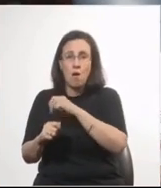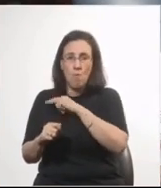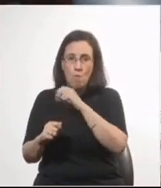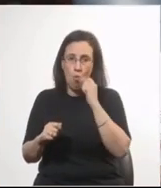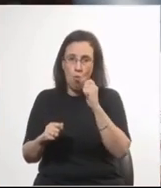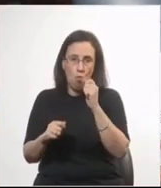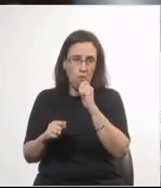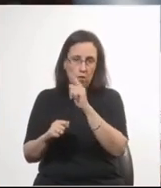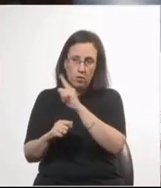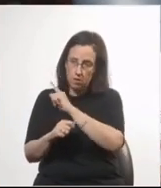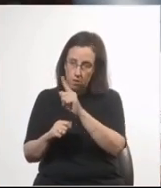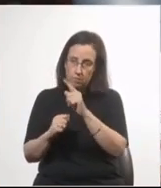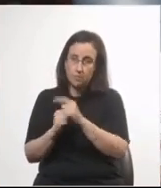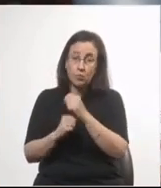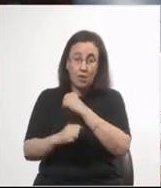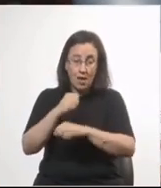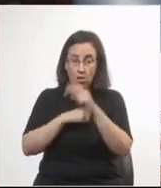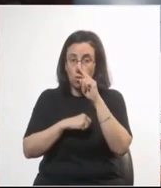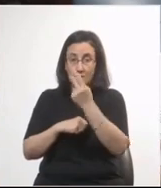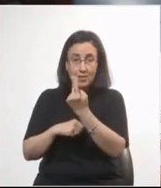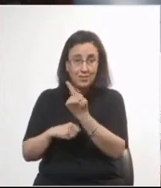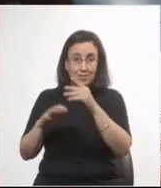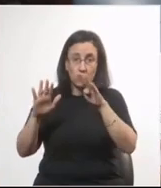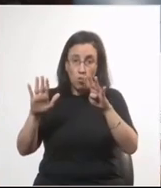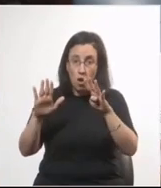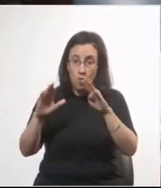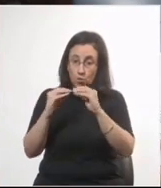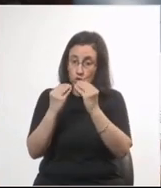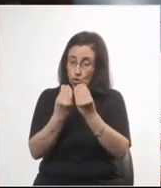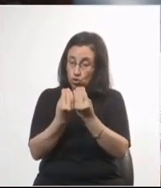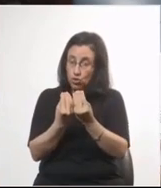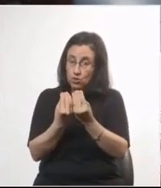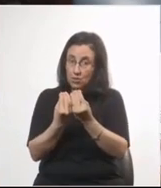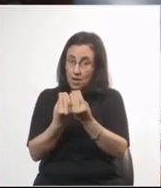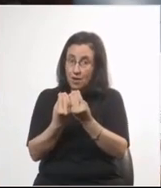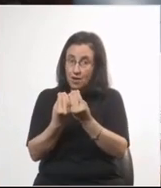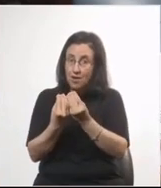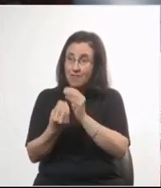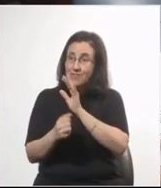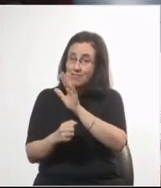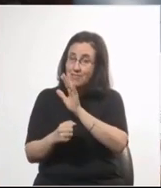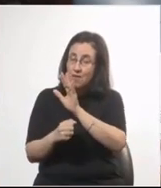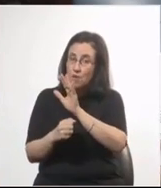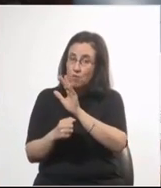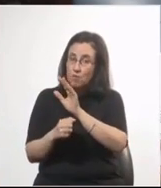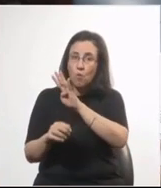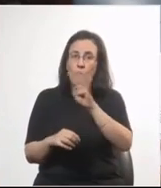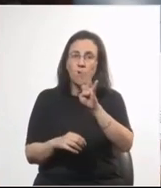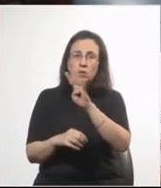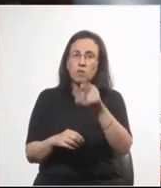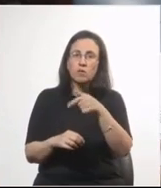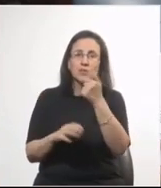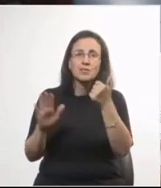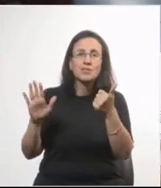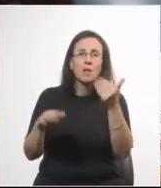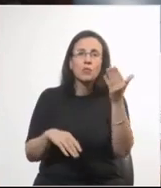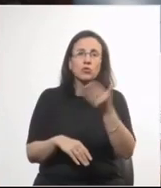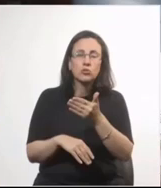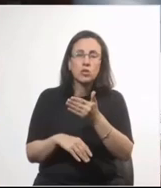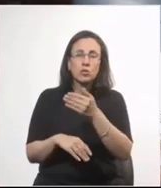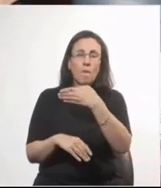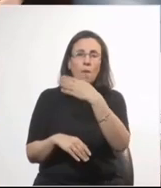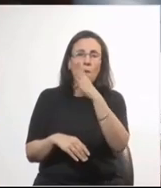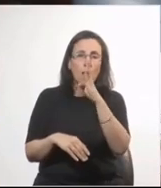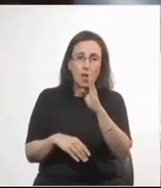el 2019 la deuda neta representaba el 44,6% del Producto Bruto Interno,